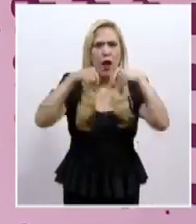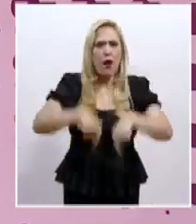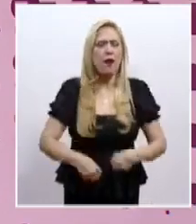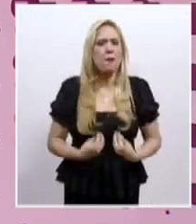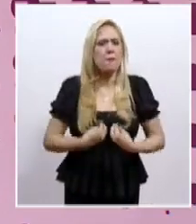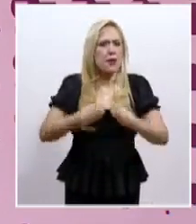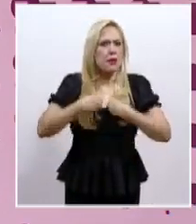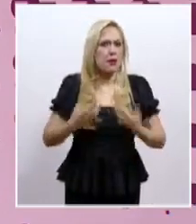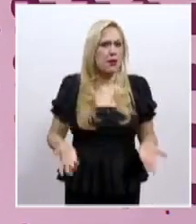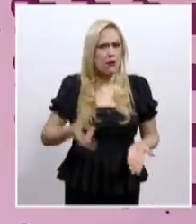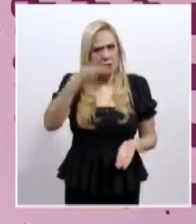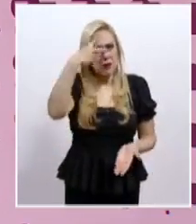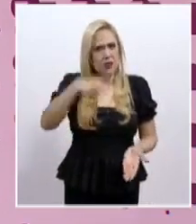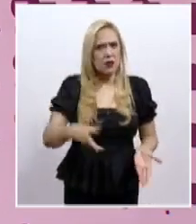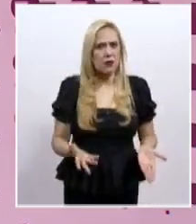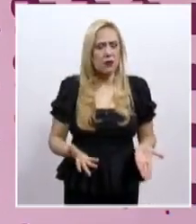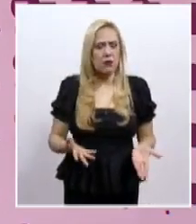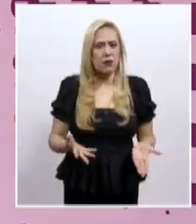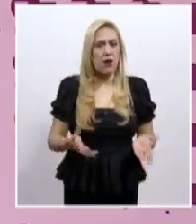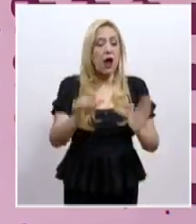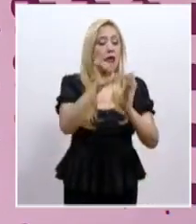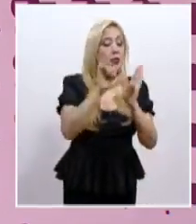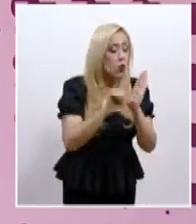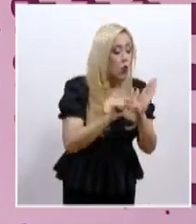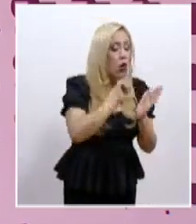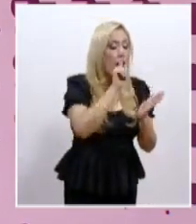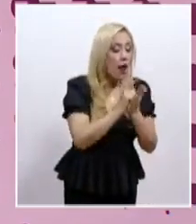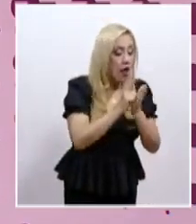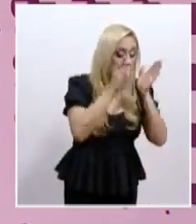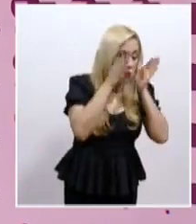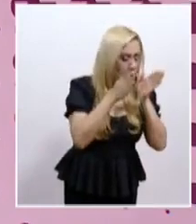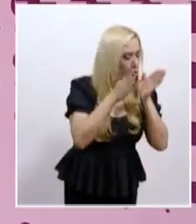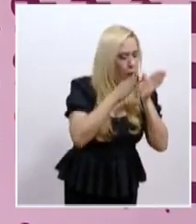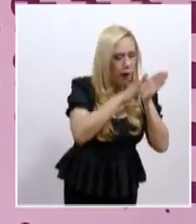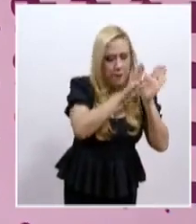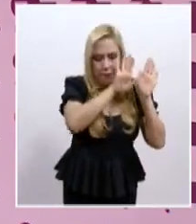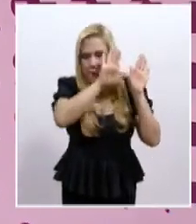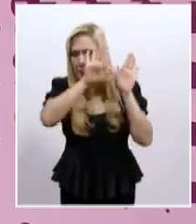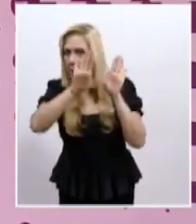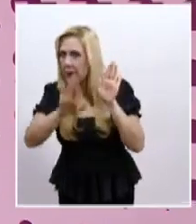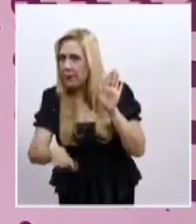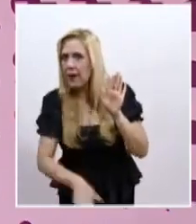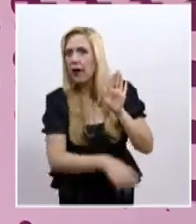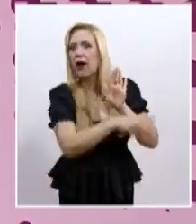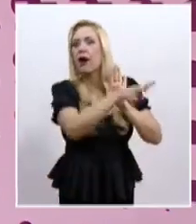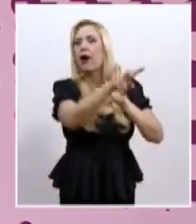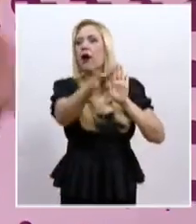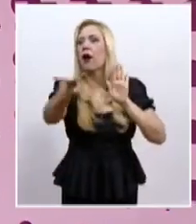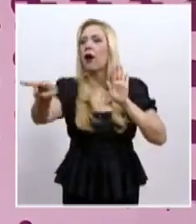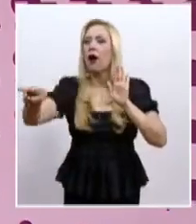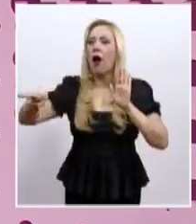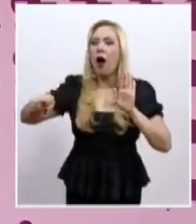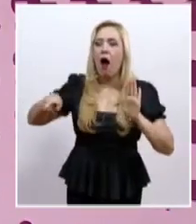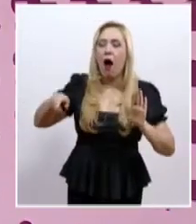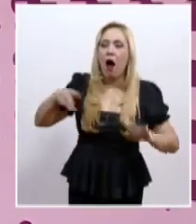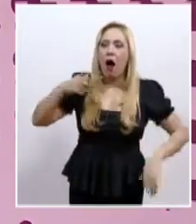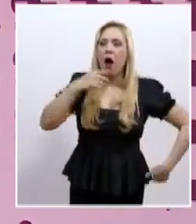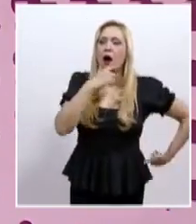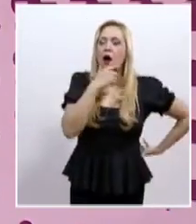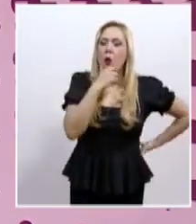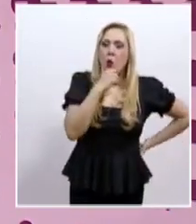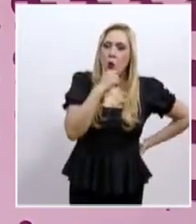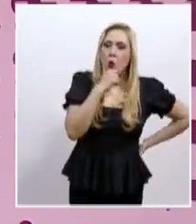esta ley o esta norma o este artículo, sino es todo esto que estamos viendo como derechos sociales, temas